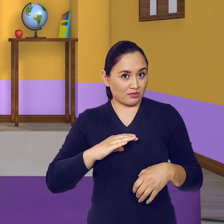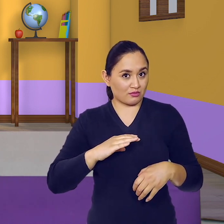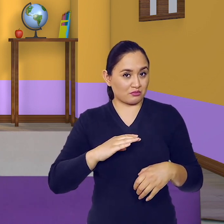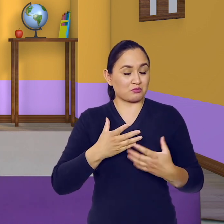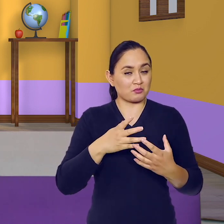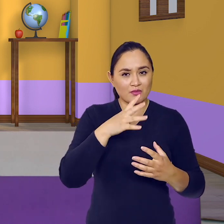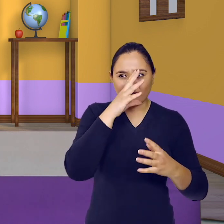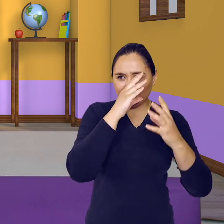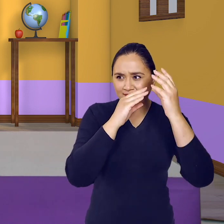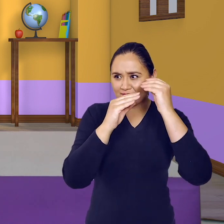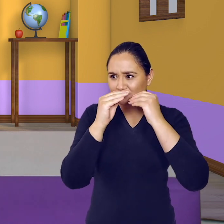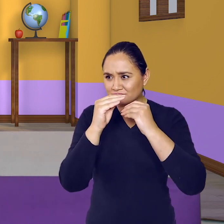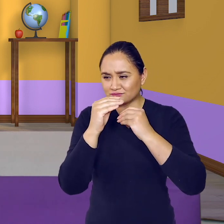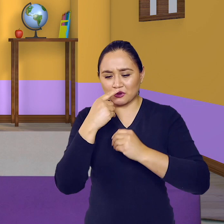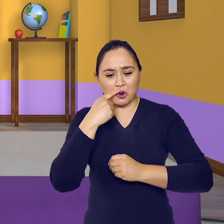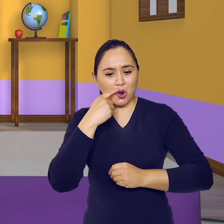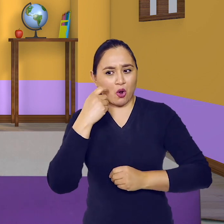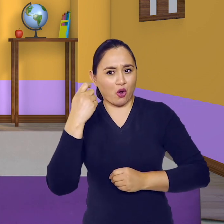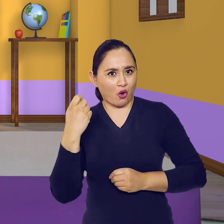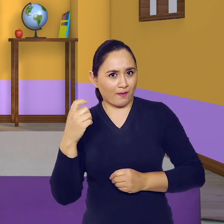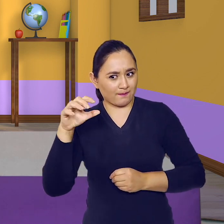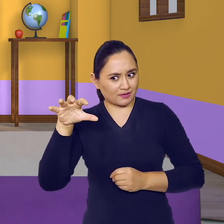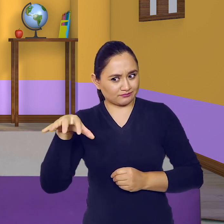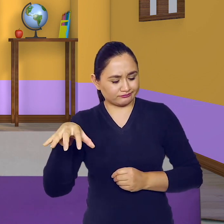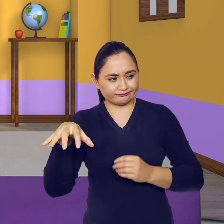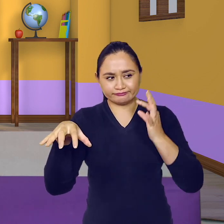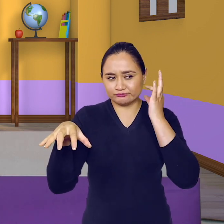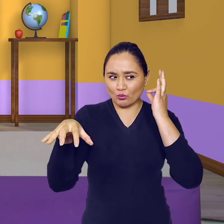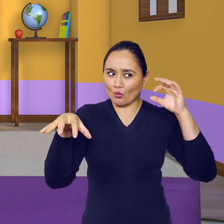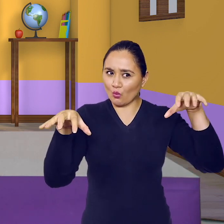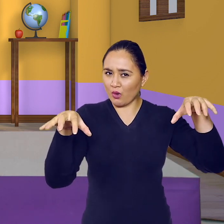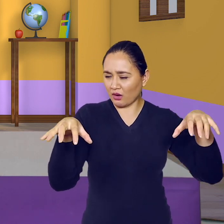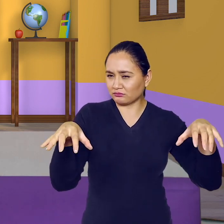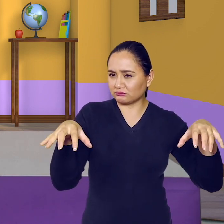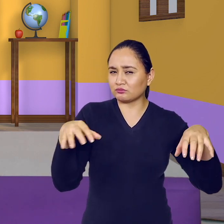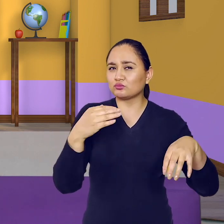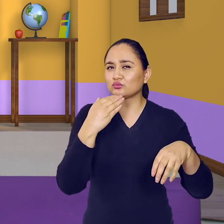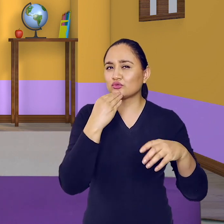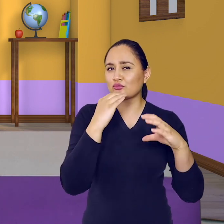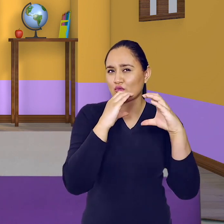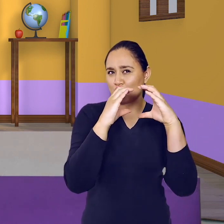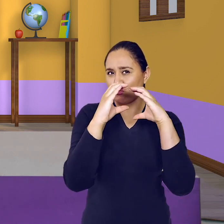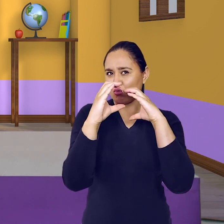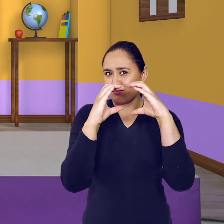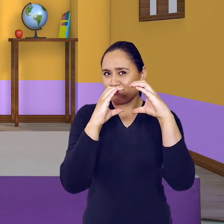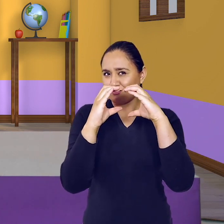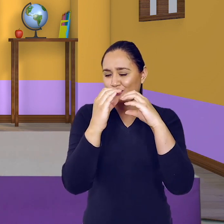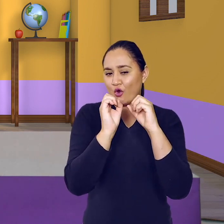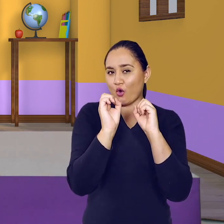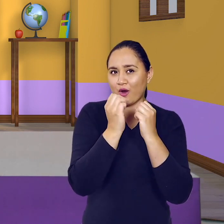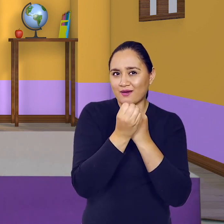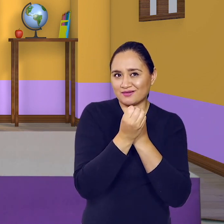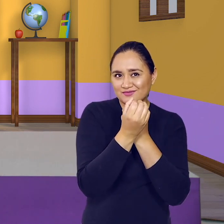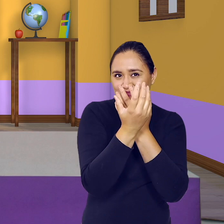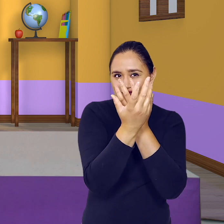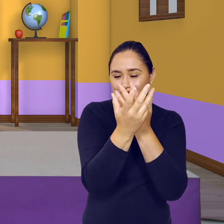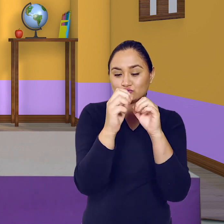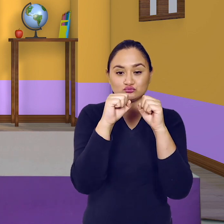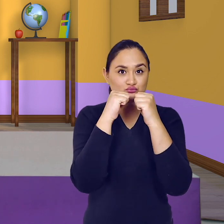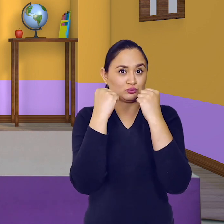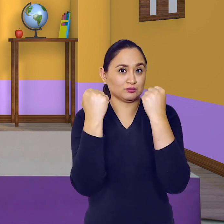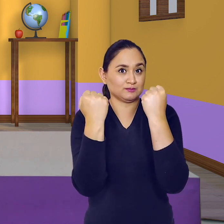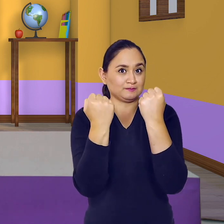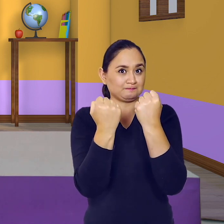los modelos de ser hombre o ser mujer, cómo nos comunicamos y expresamos en